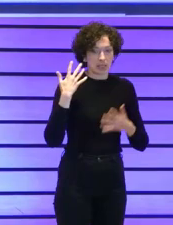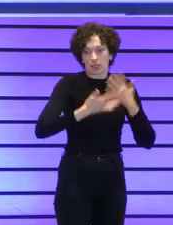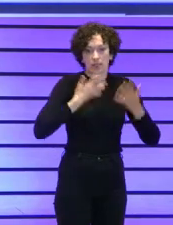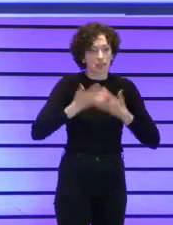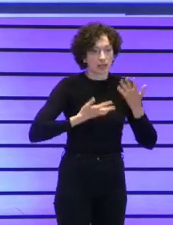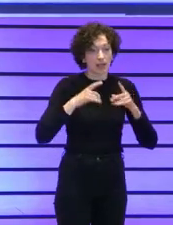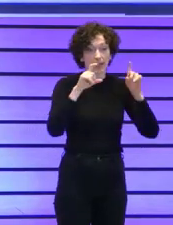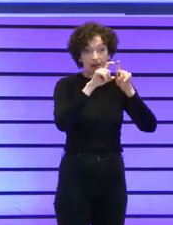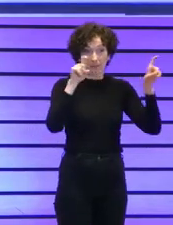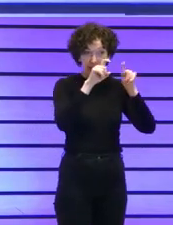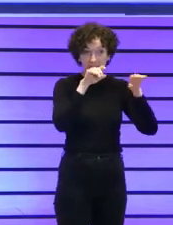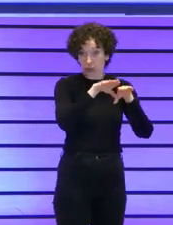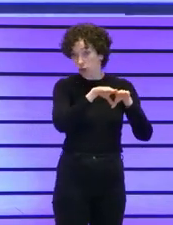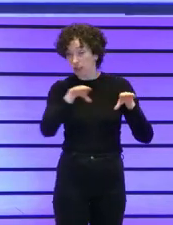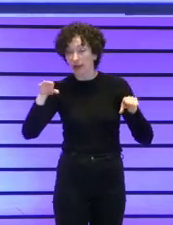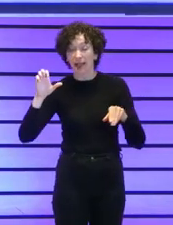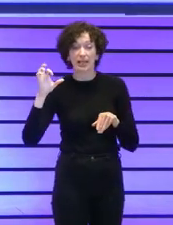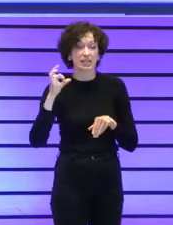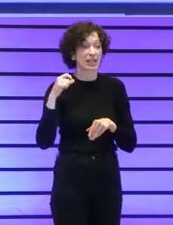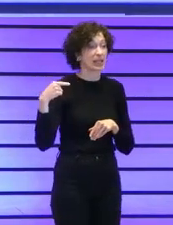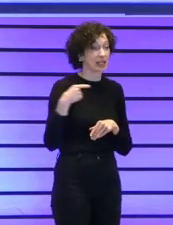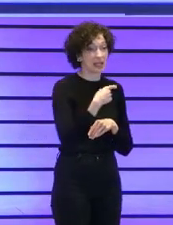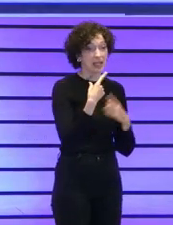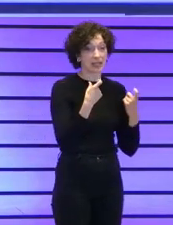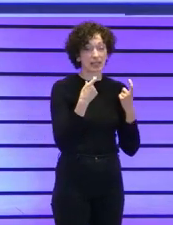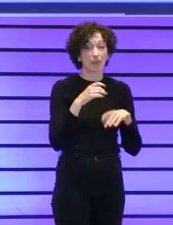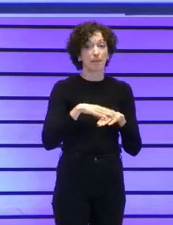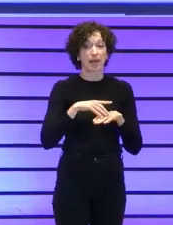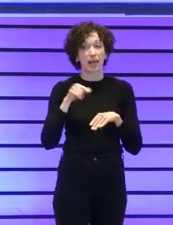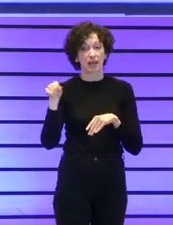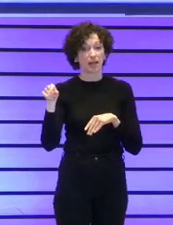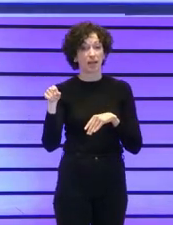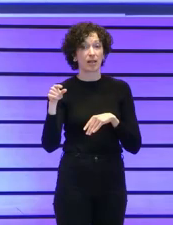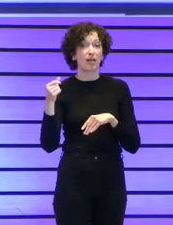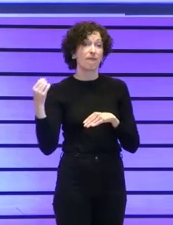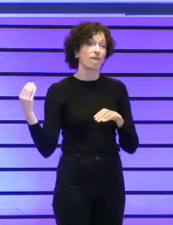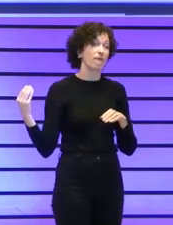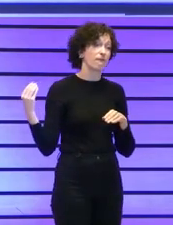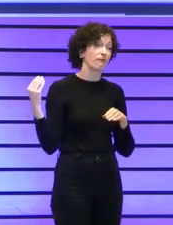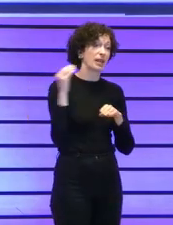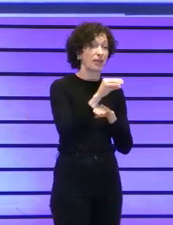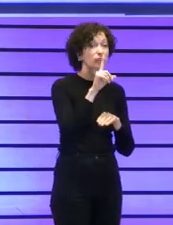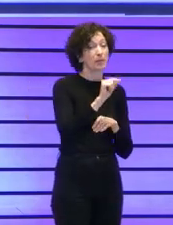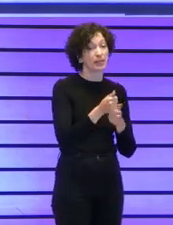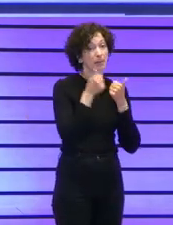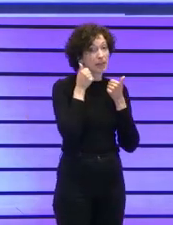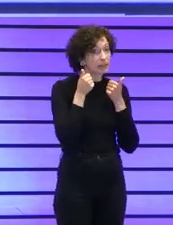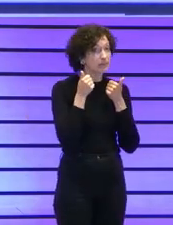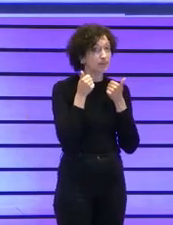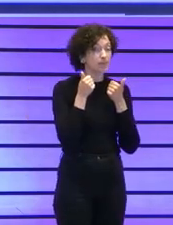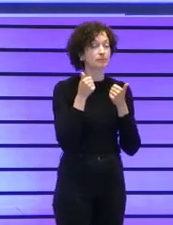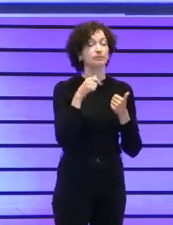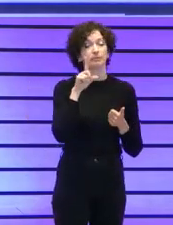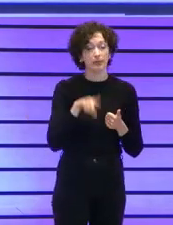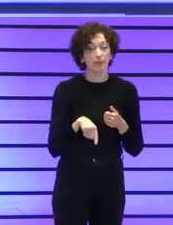necesitan sostenibilidad ESG para acceder a financiación más barata, menos costosa.